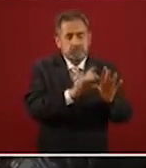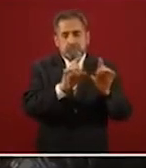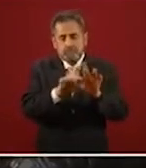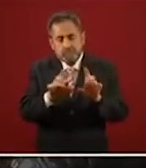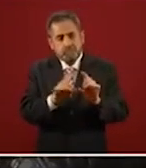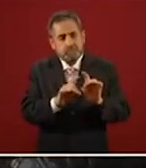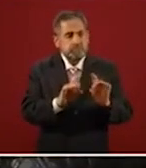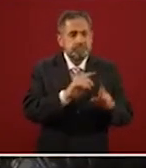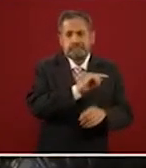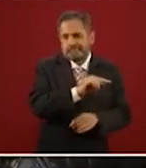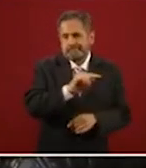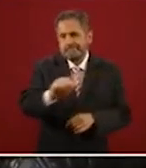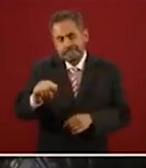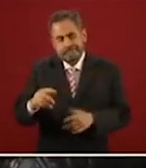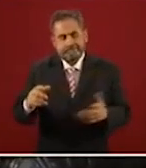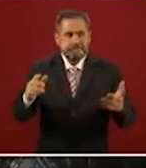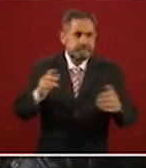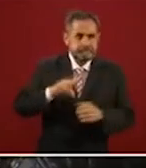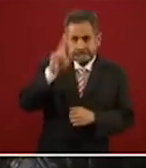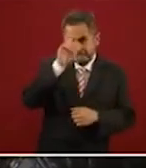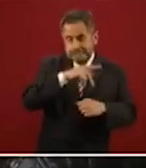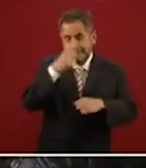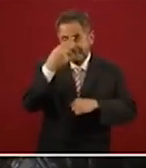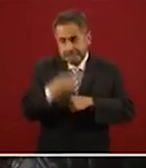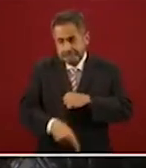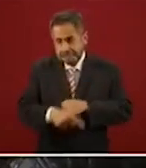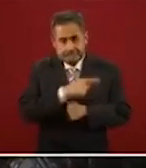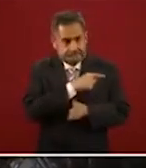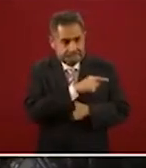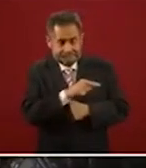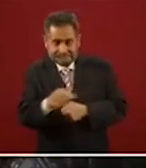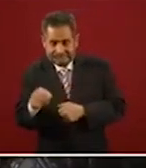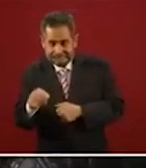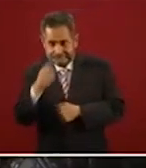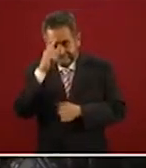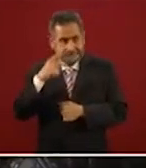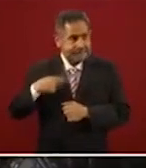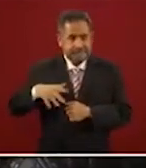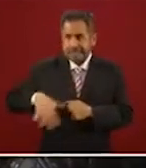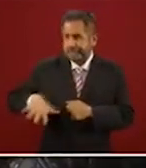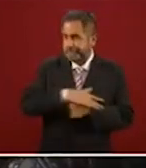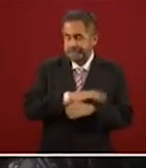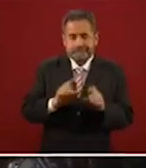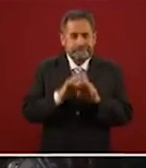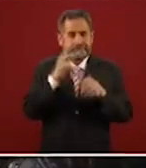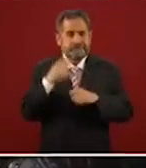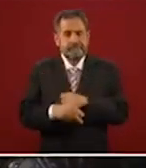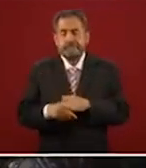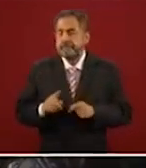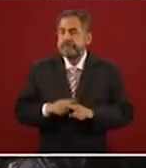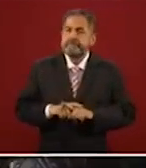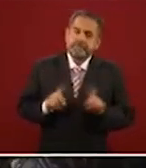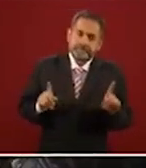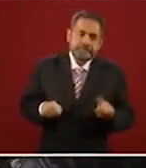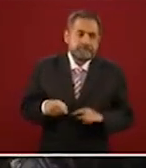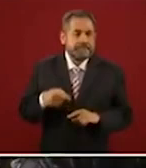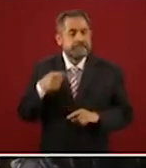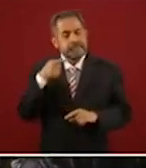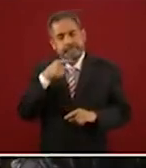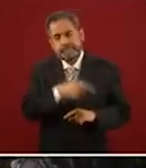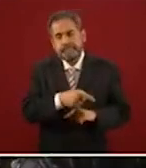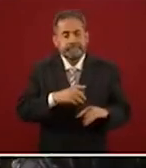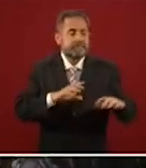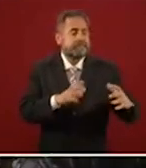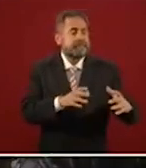se implicaban un mayor riesgo a la población la gran diferencia que tiene el manejo de